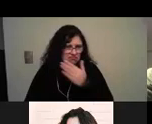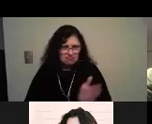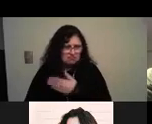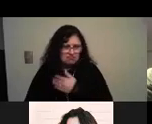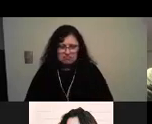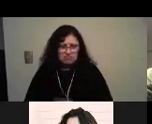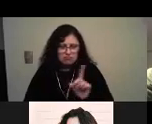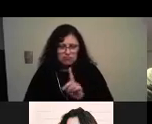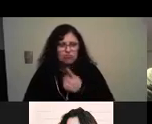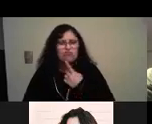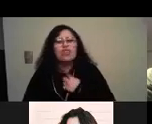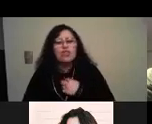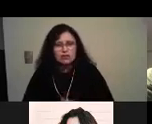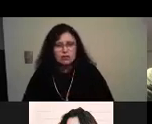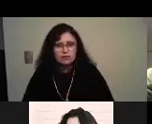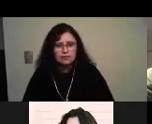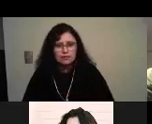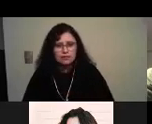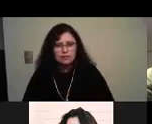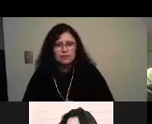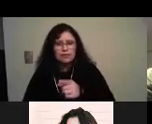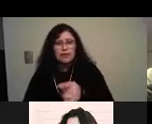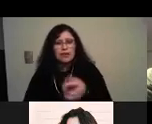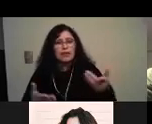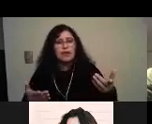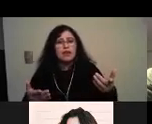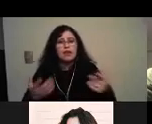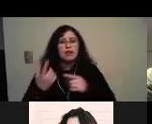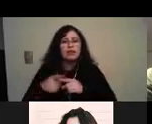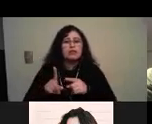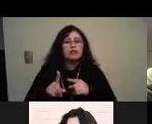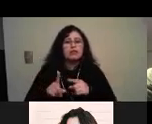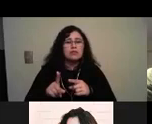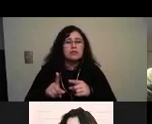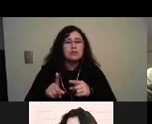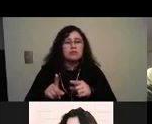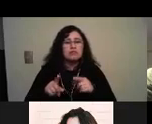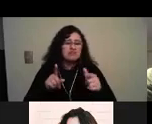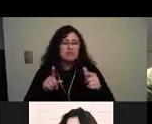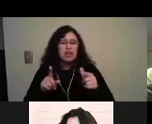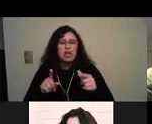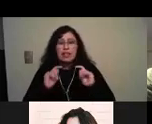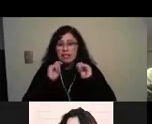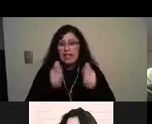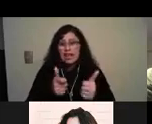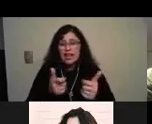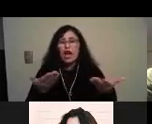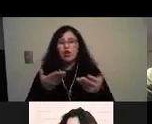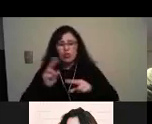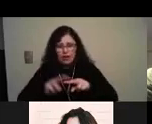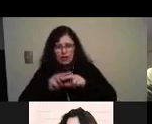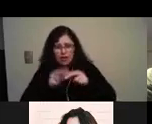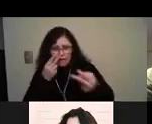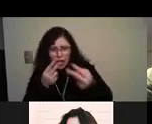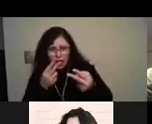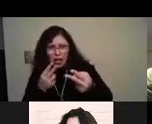esto no. Bueno, esto habla un poco sobre los centros de gravedad, que no voy a detallar, ¿ya? La técnica de cómo lo hace, ¿cierto?